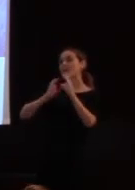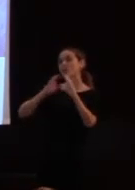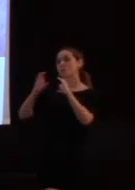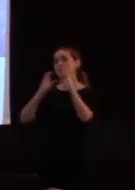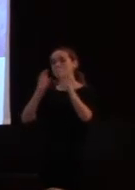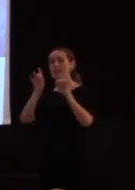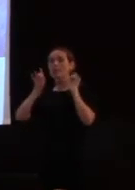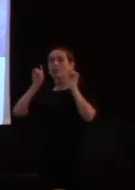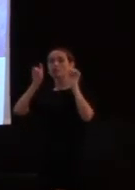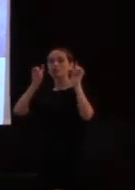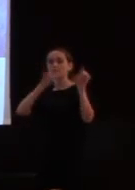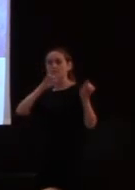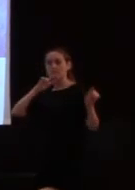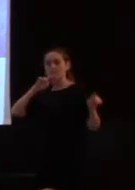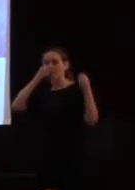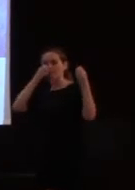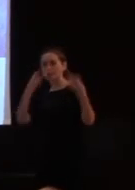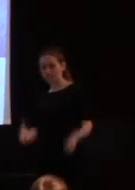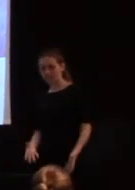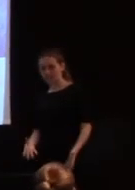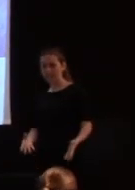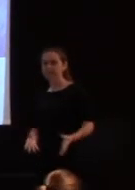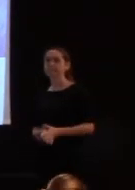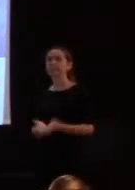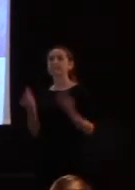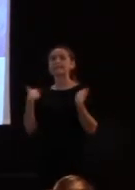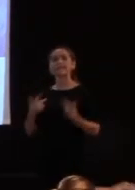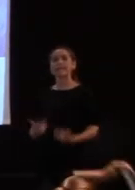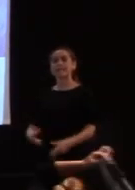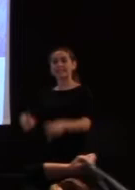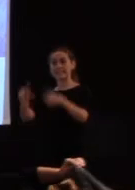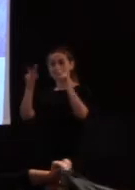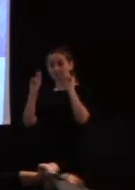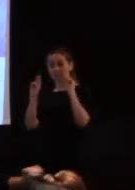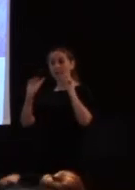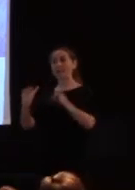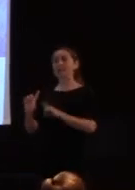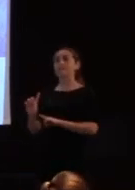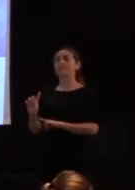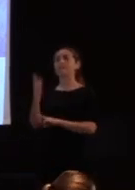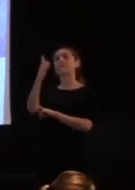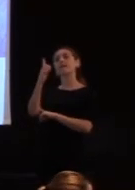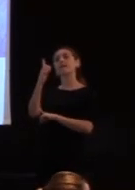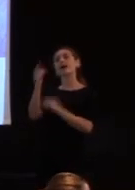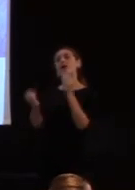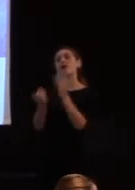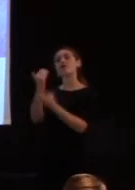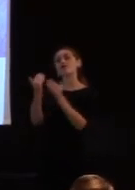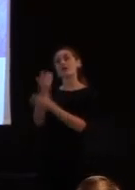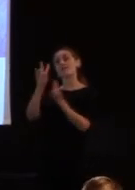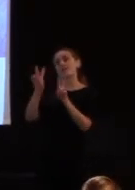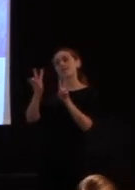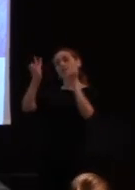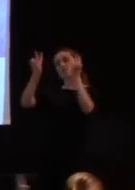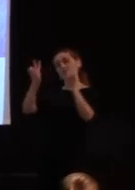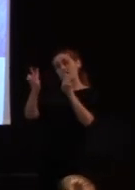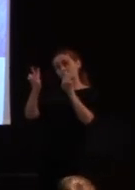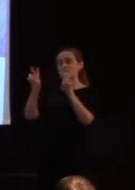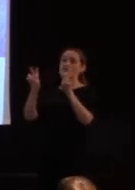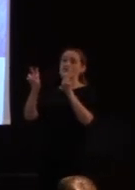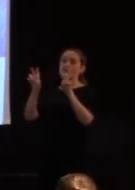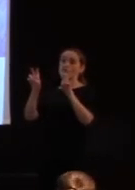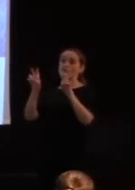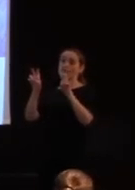Valorados, será esa guinda final para estas primeras jornadas de innovación educativa para la mejora de la competencia